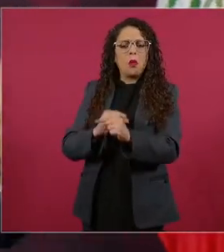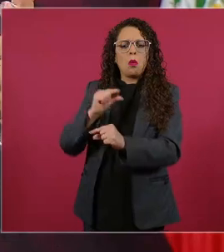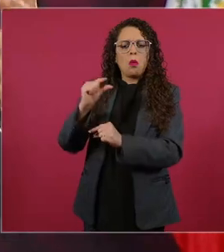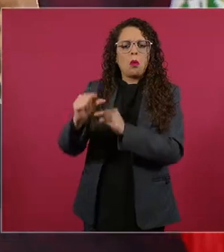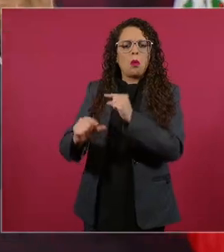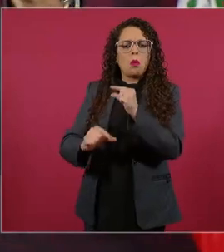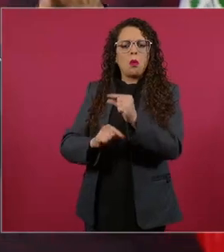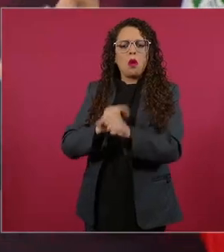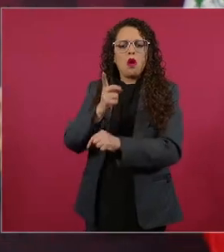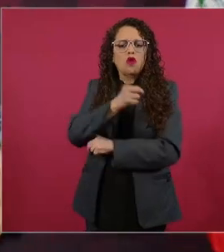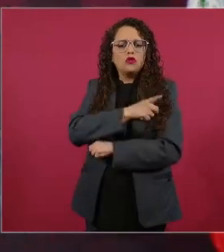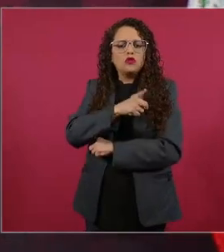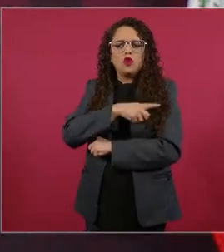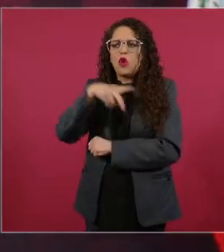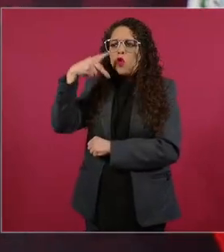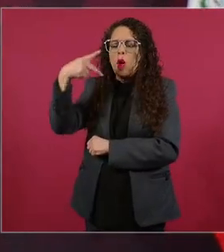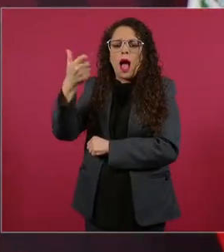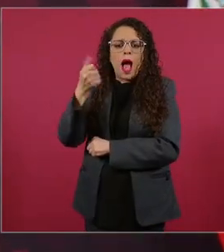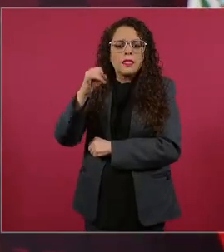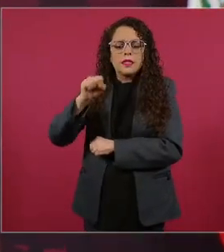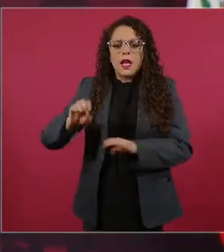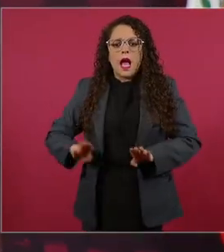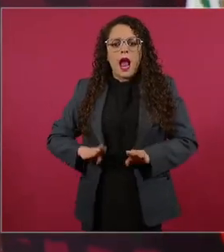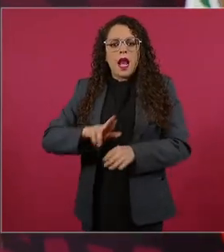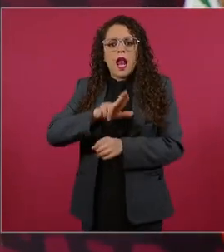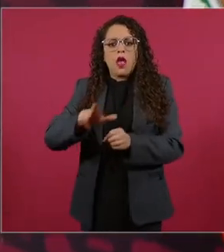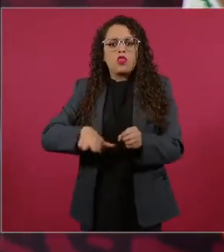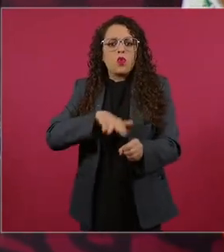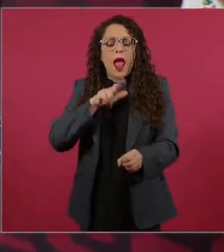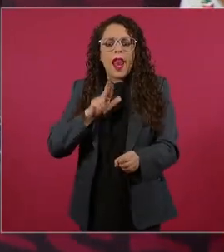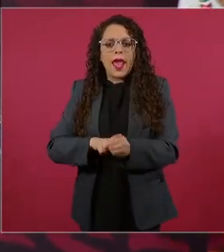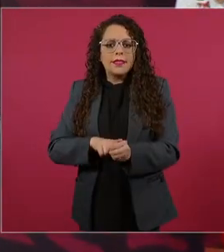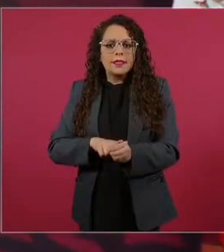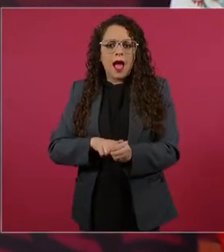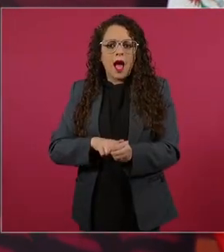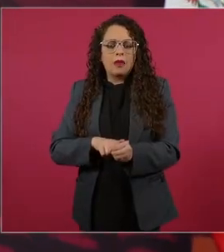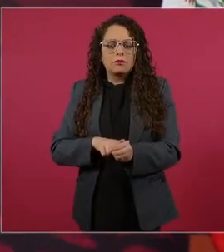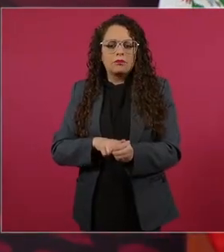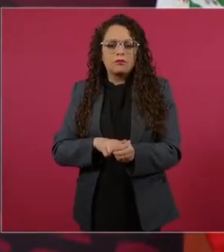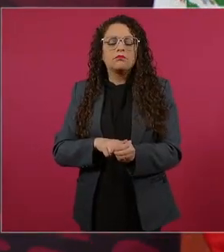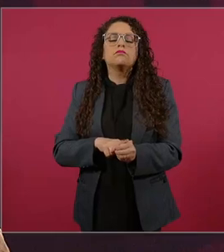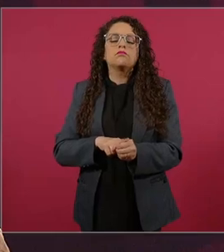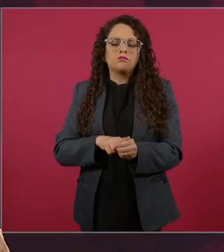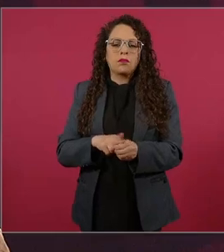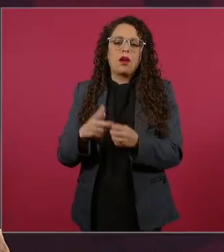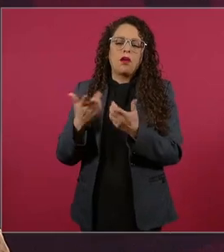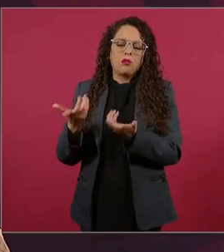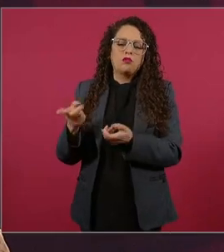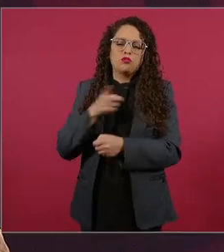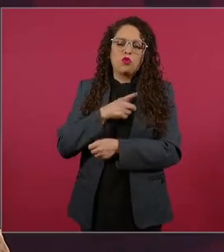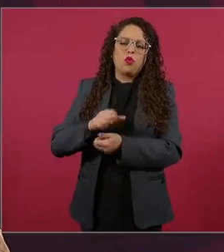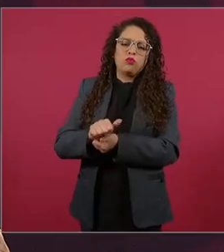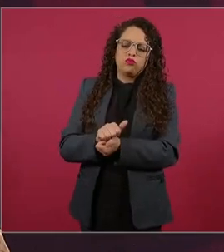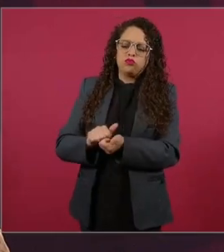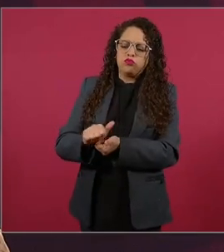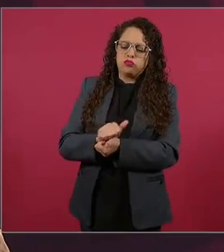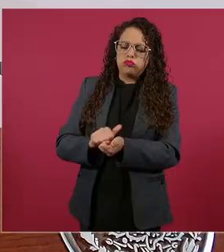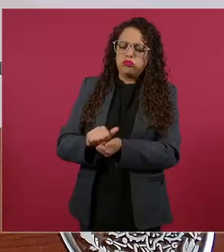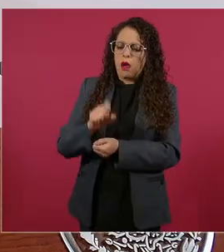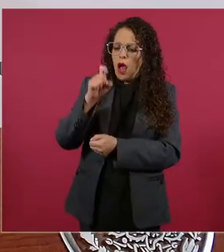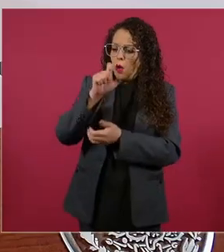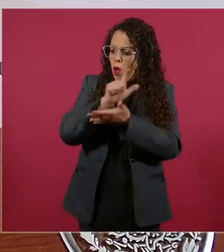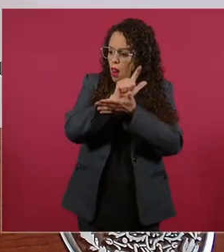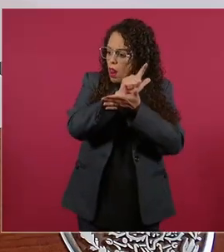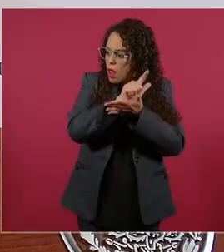trabajo y purificó el agua. Entonces, desde que yo estaba de jefe de gobierno, se